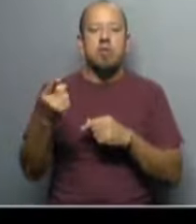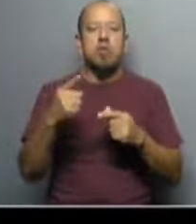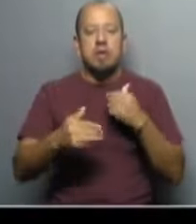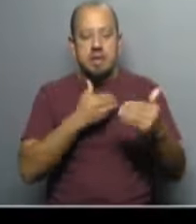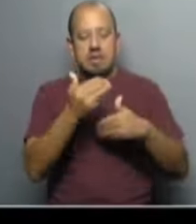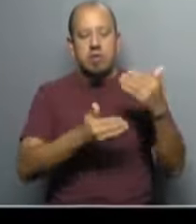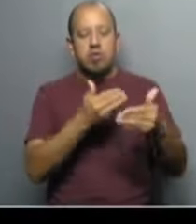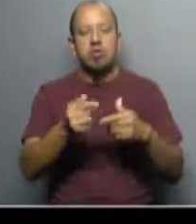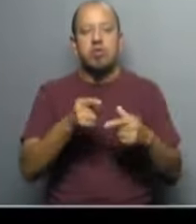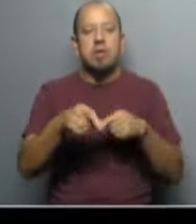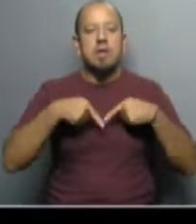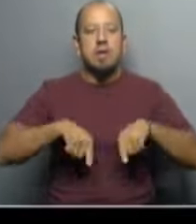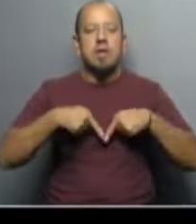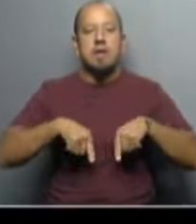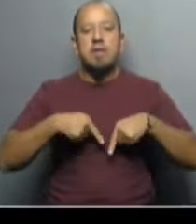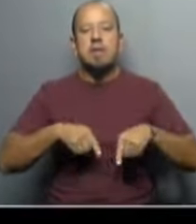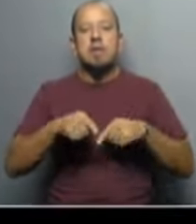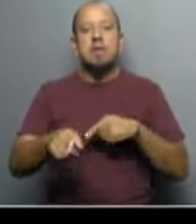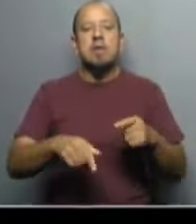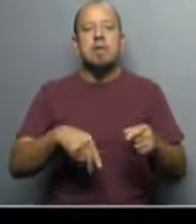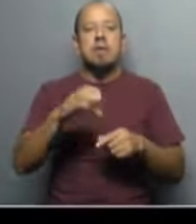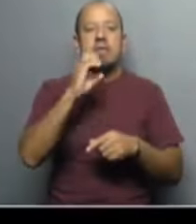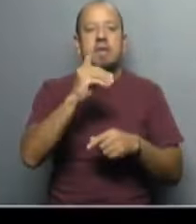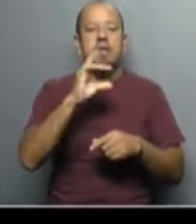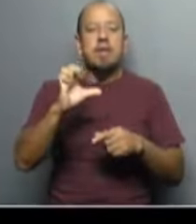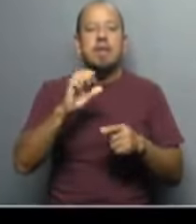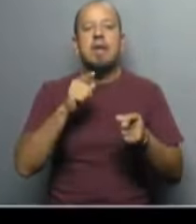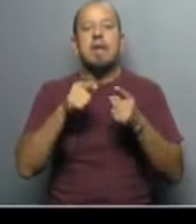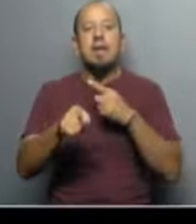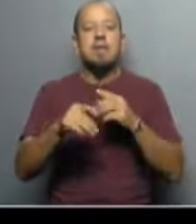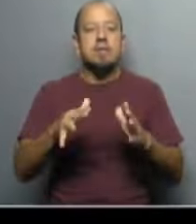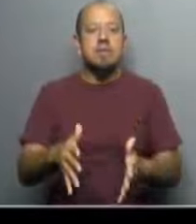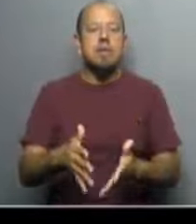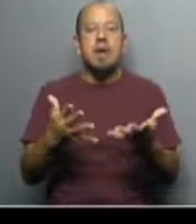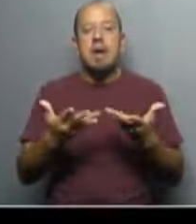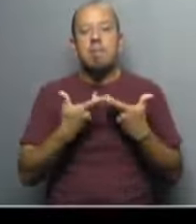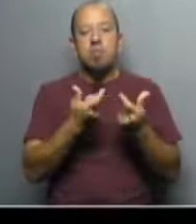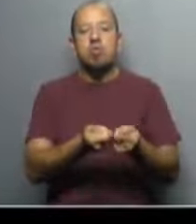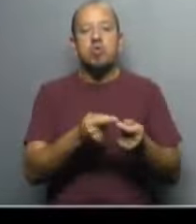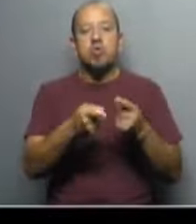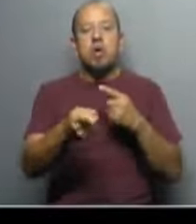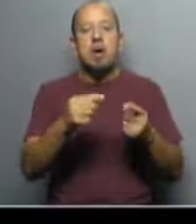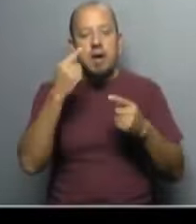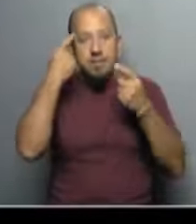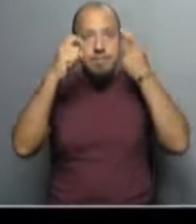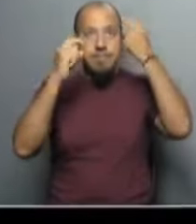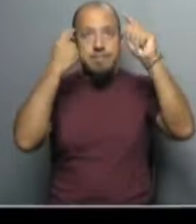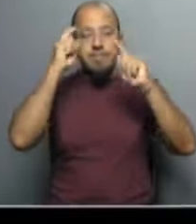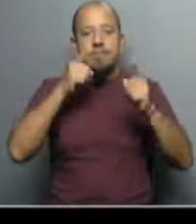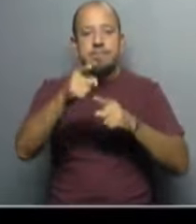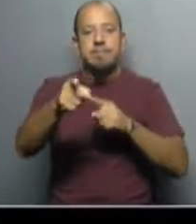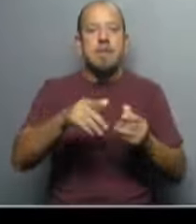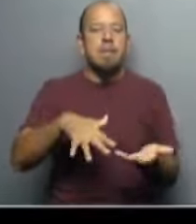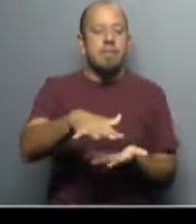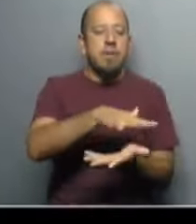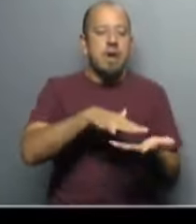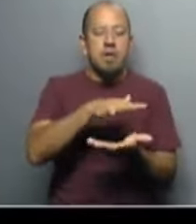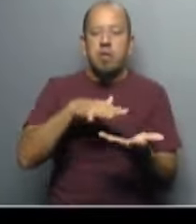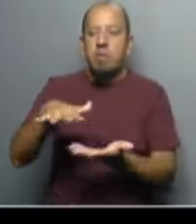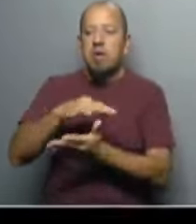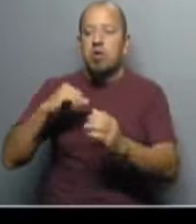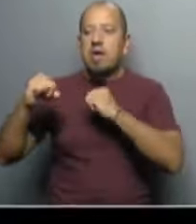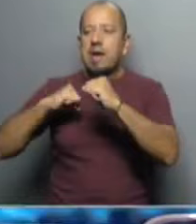de la Intendencia de Montevideo, sobre los CEDEL, Centros de Desarrollo Local de Apoyo a Emprendedores. Están en Casavalle y en Carrasco. Ya vamos